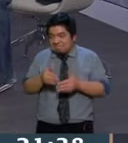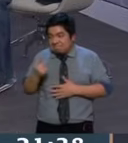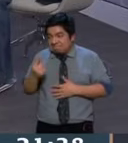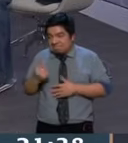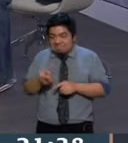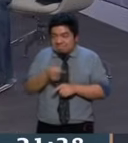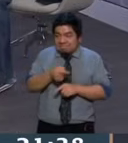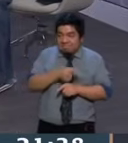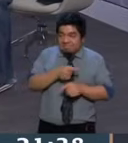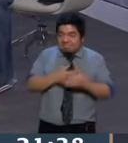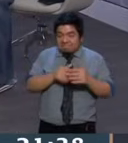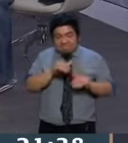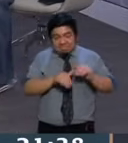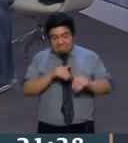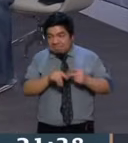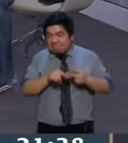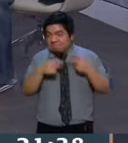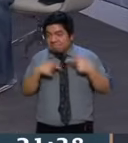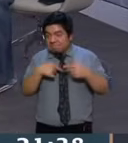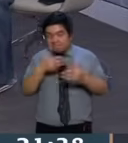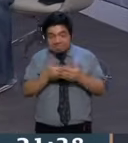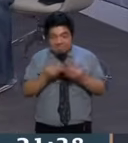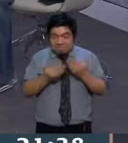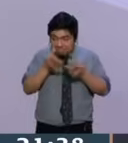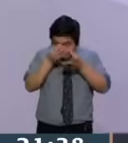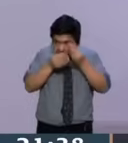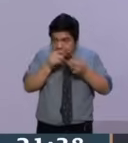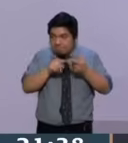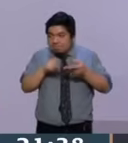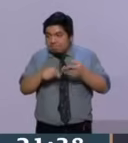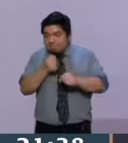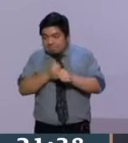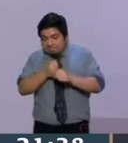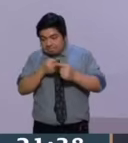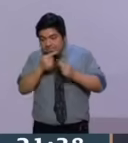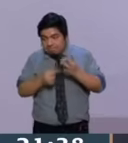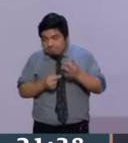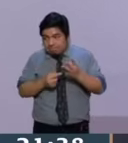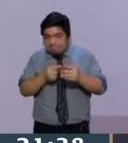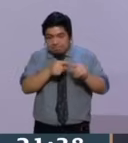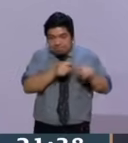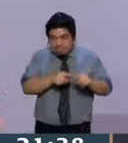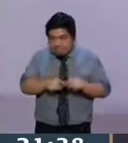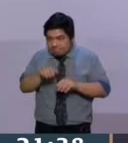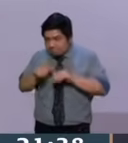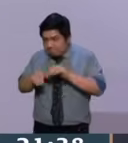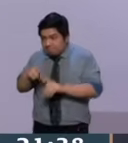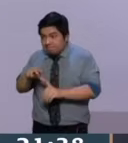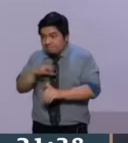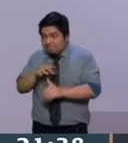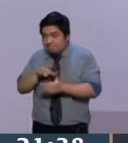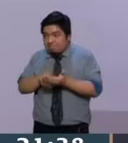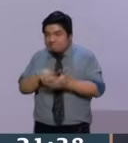Y las otras tienen albercas y la gente va a estudiar natación, a aprender natación, a practicar, etcétera. Todas las albercas tienen agua. No como